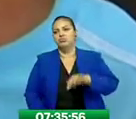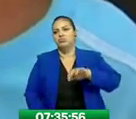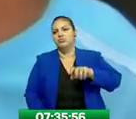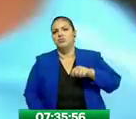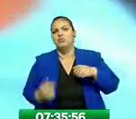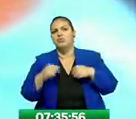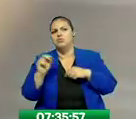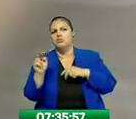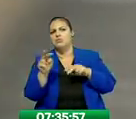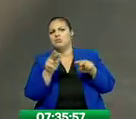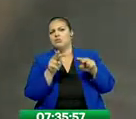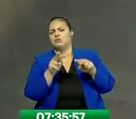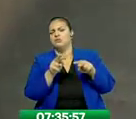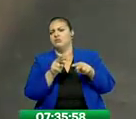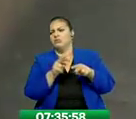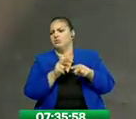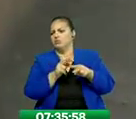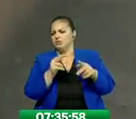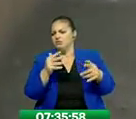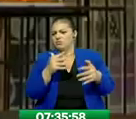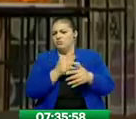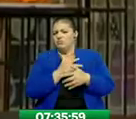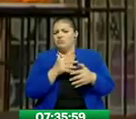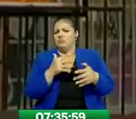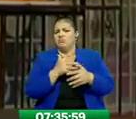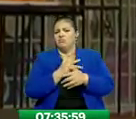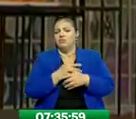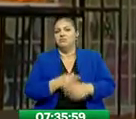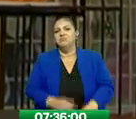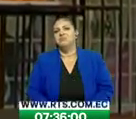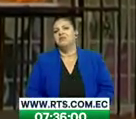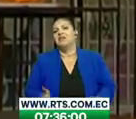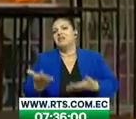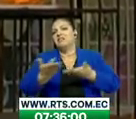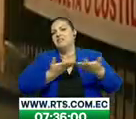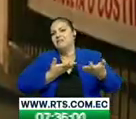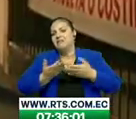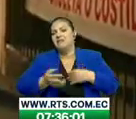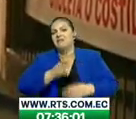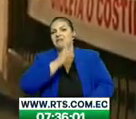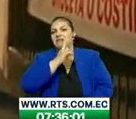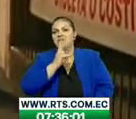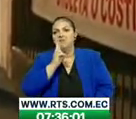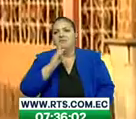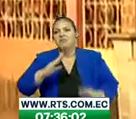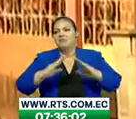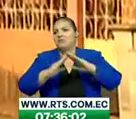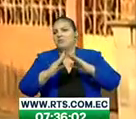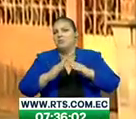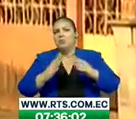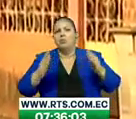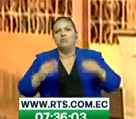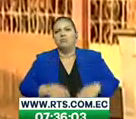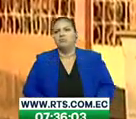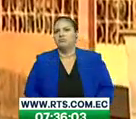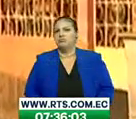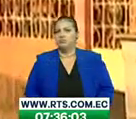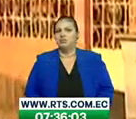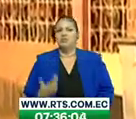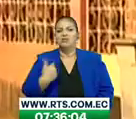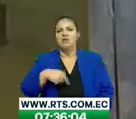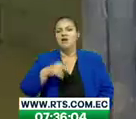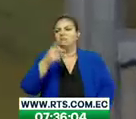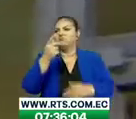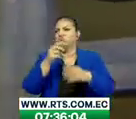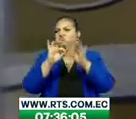momento me pueden. Los dueños de despensas, restaurante, domicilios, entre otros locales, han tenido que colocar rejas